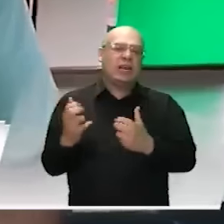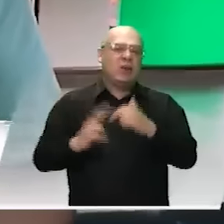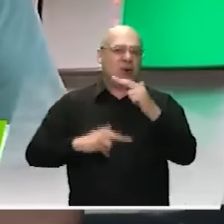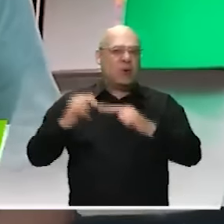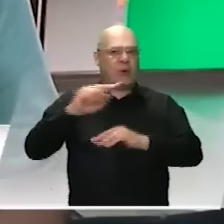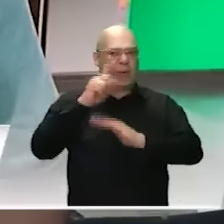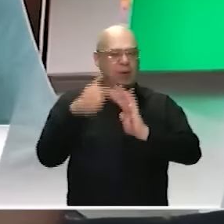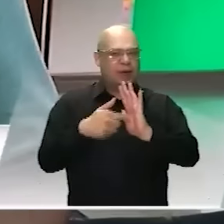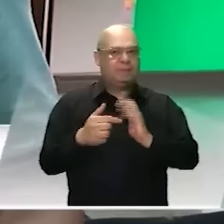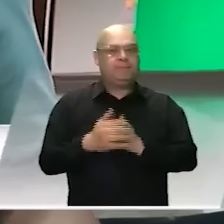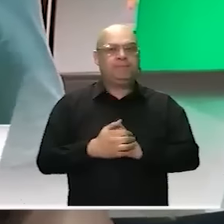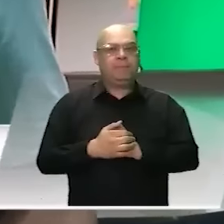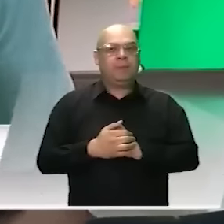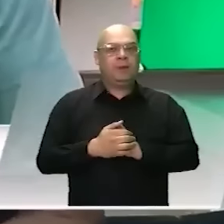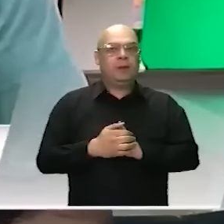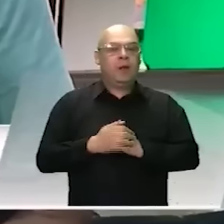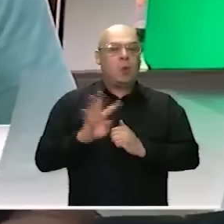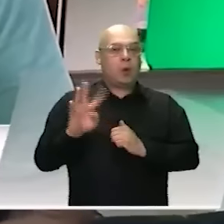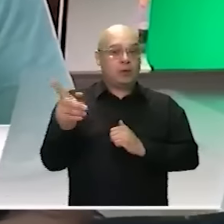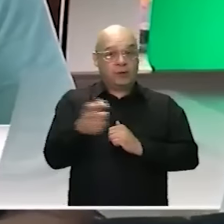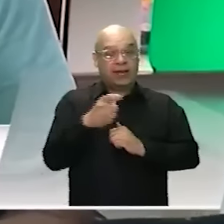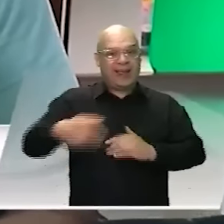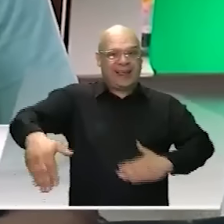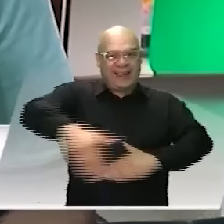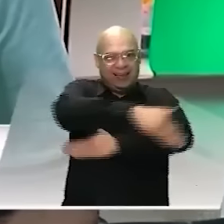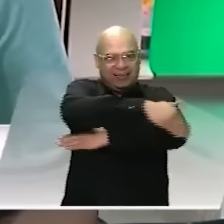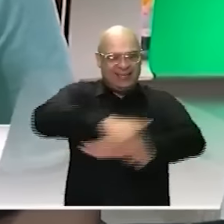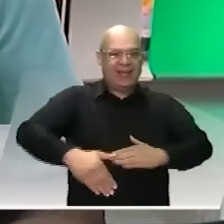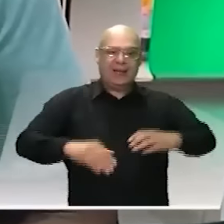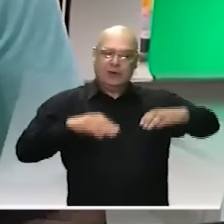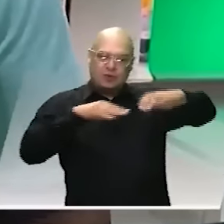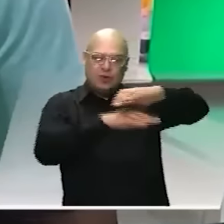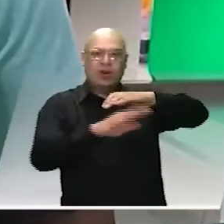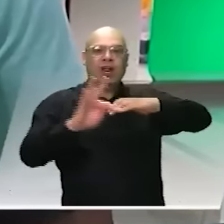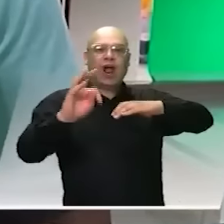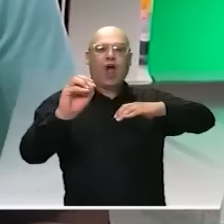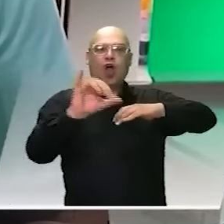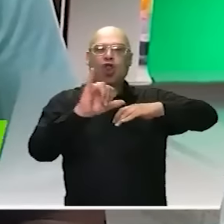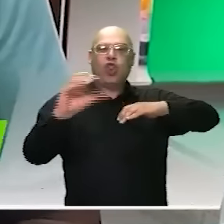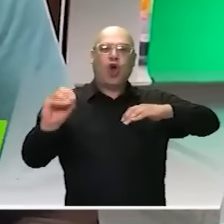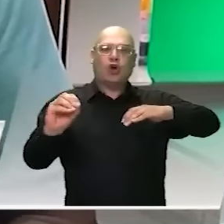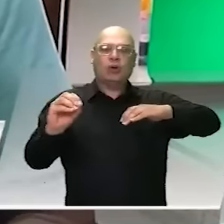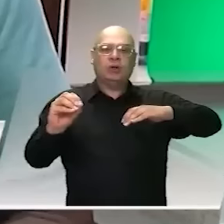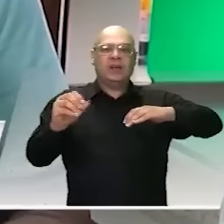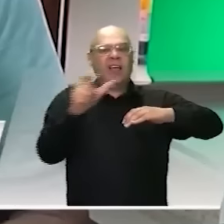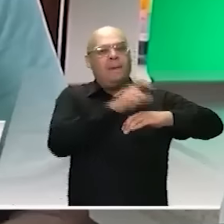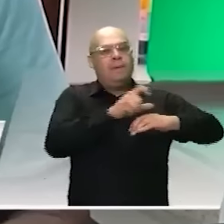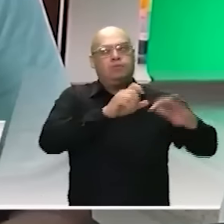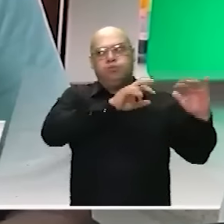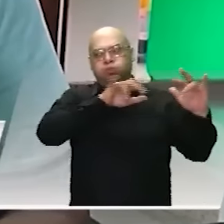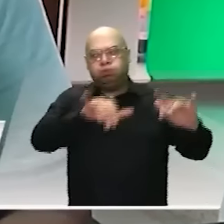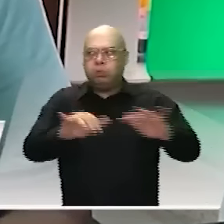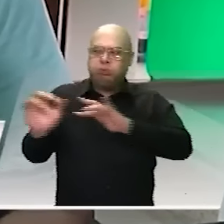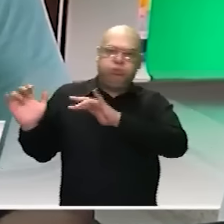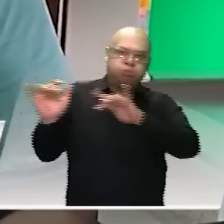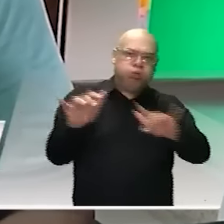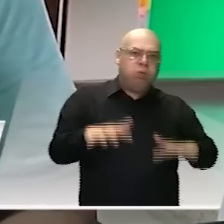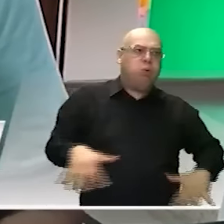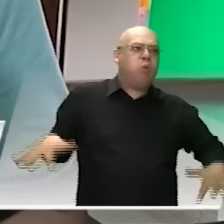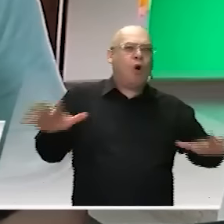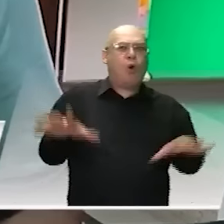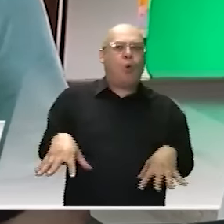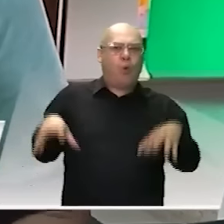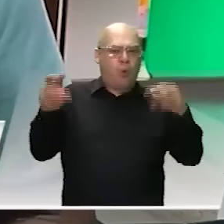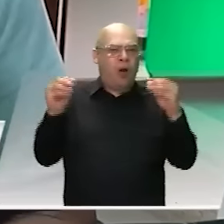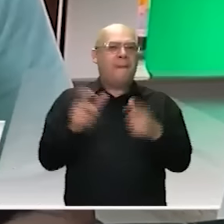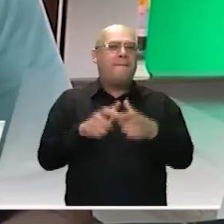haciendo aquí de las 4G, incluyendo el túnel del Toyo, el flujo de personas que nos iban a visitar la zona de Urabá iba a ser bastante